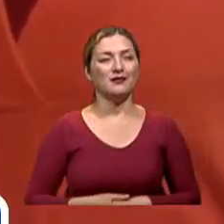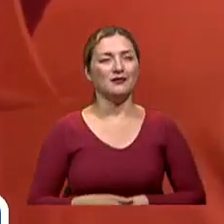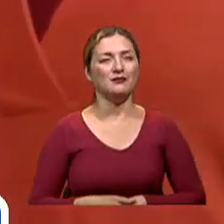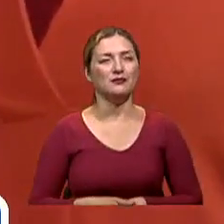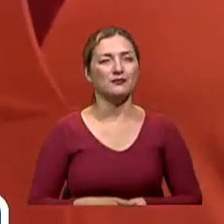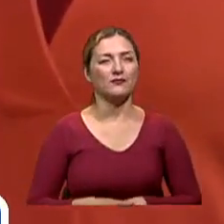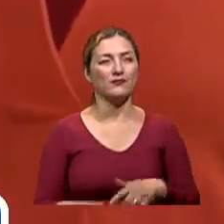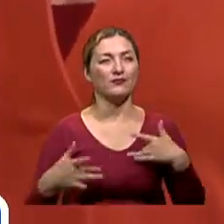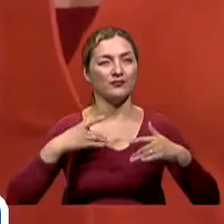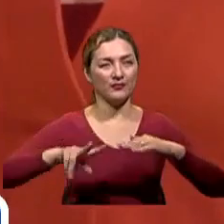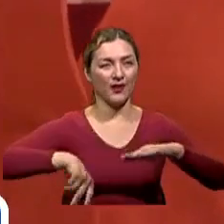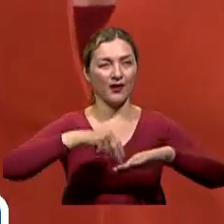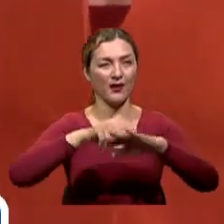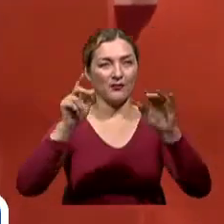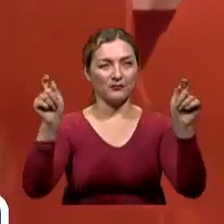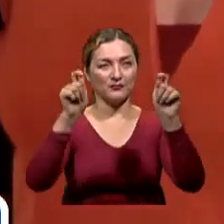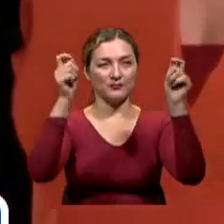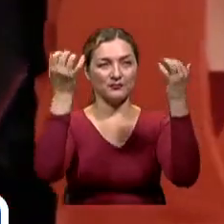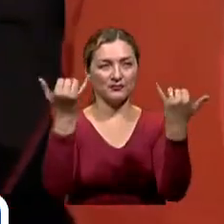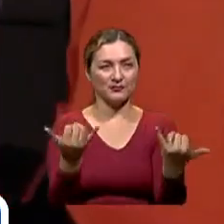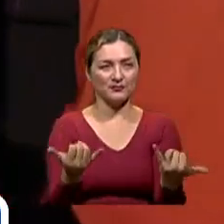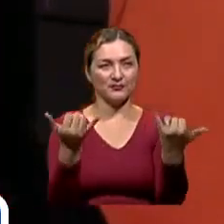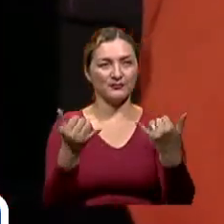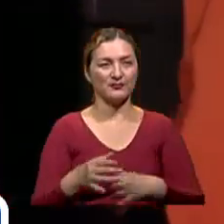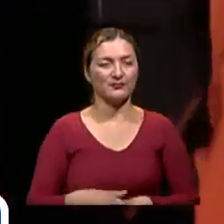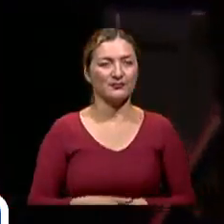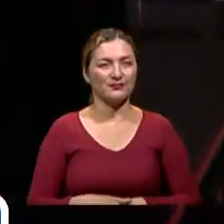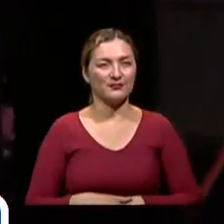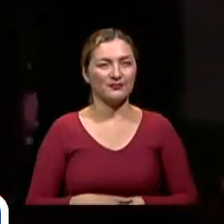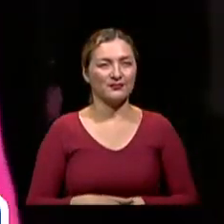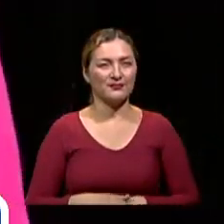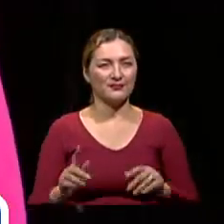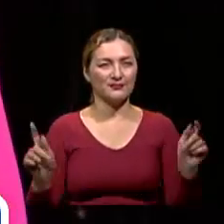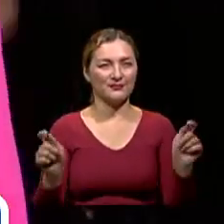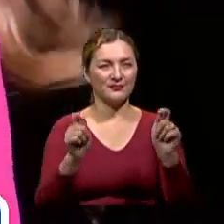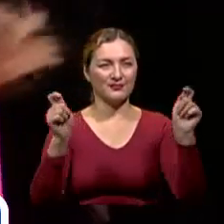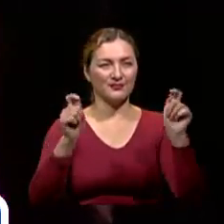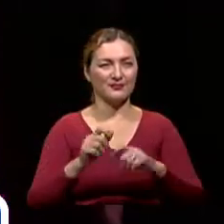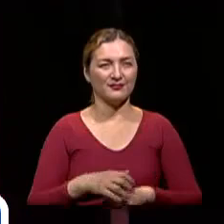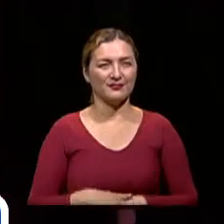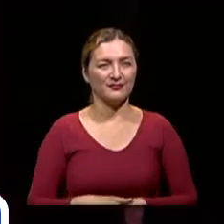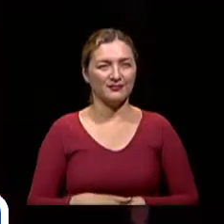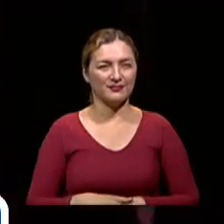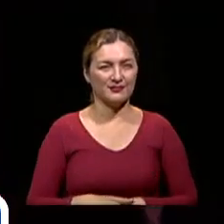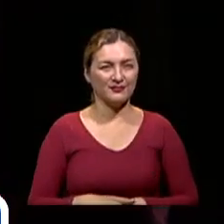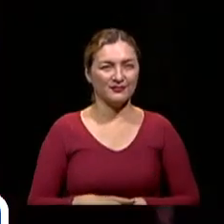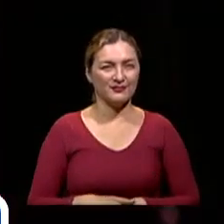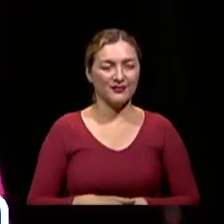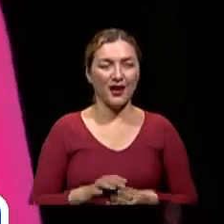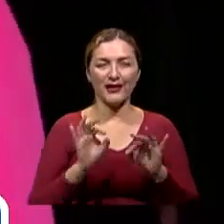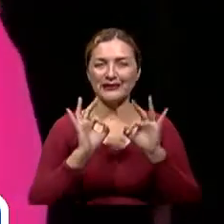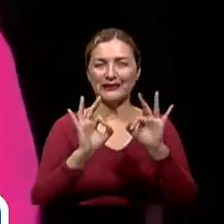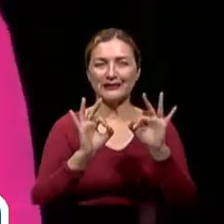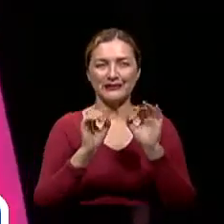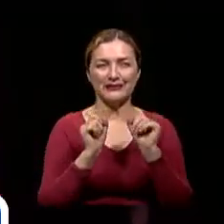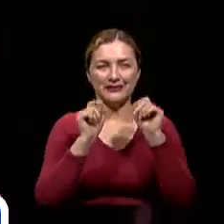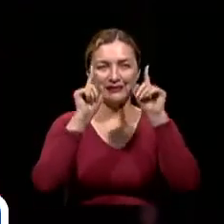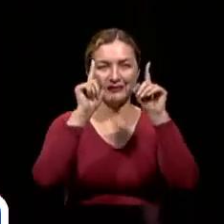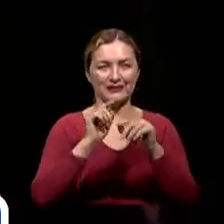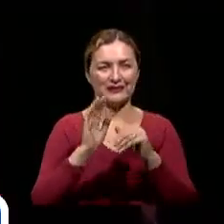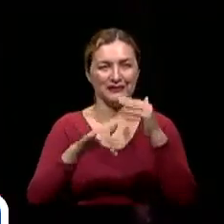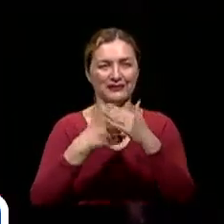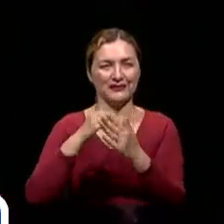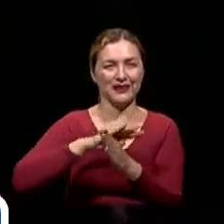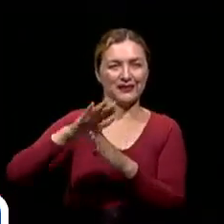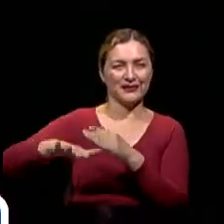el Teatro Nacional Sucre está de fiesta. Hoy se inicia como el festejo con esta obra española que está buenísima, impresionante. Así que